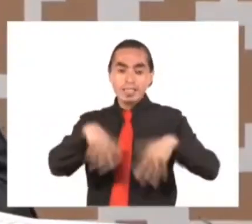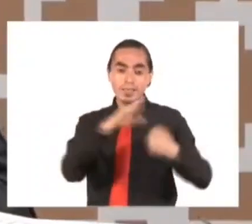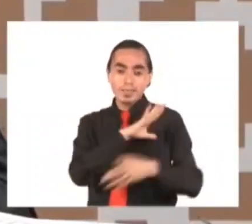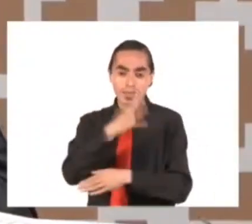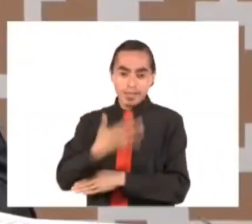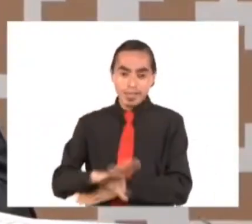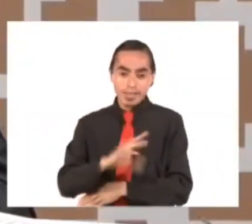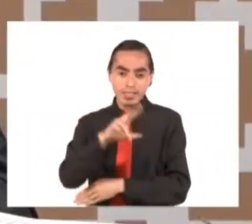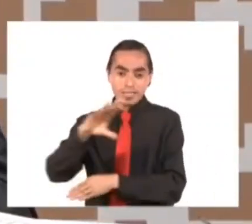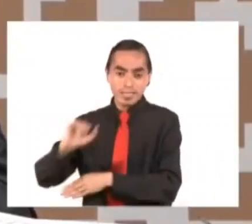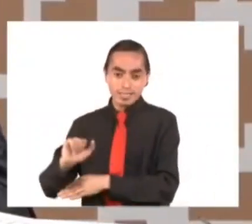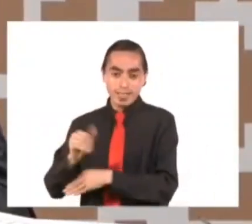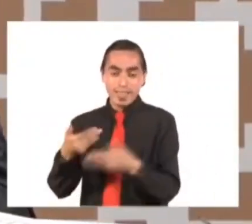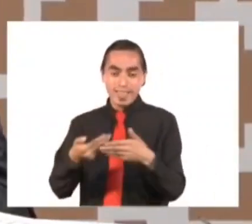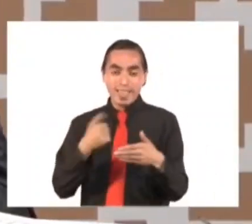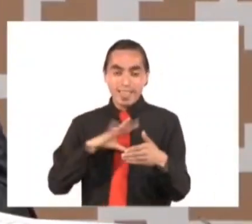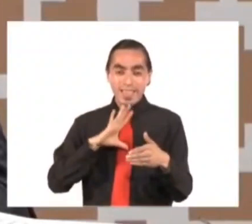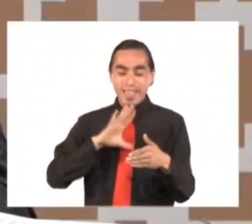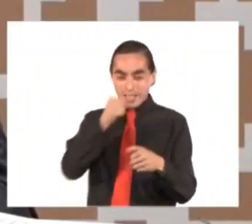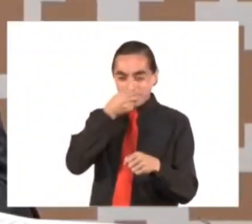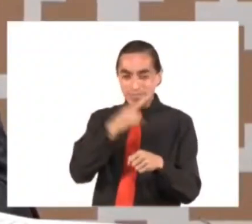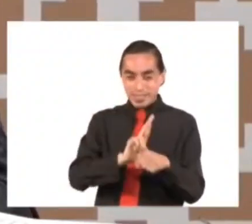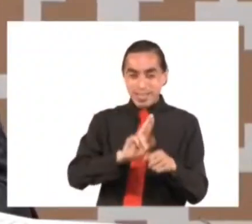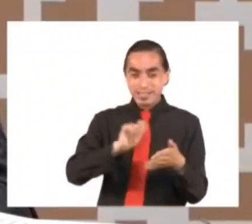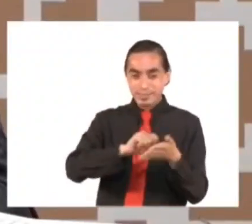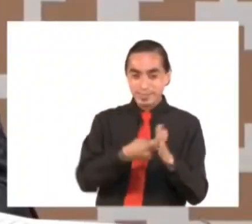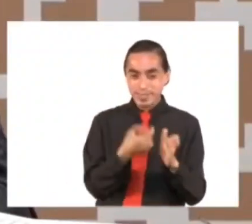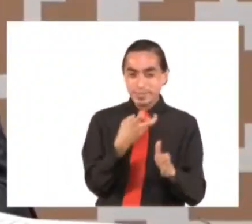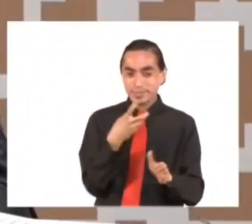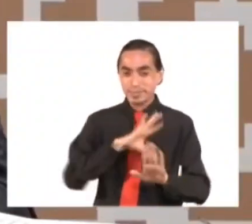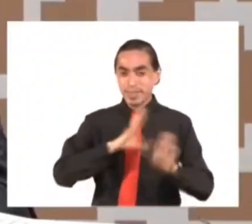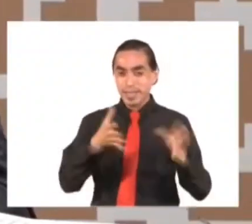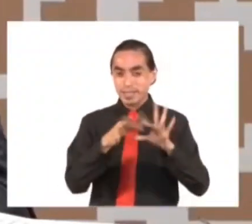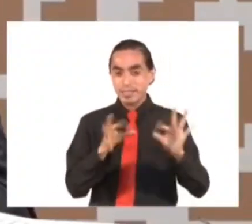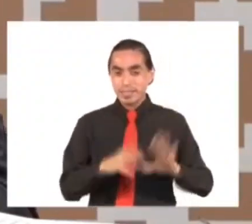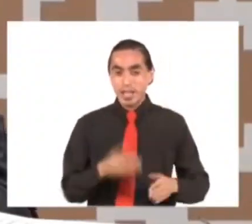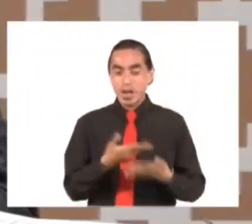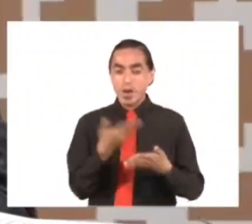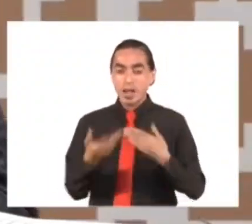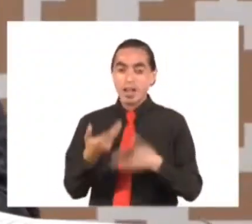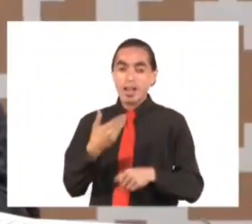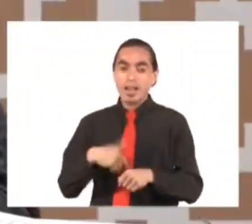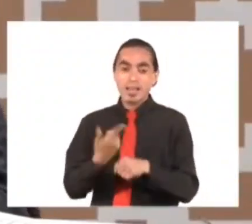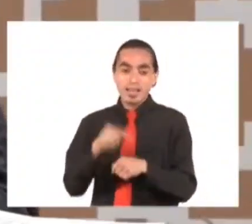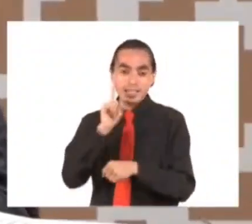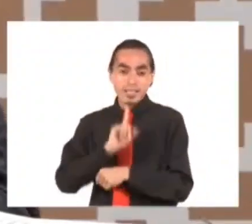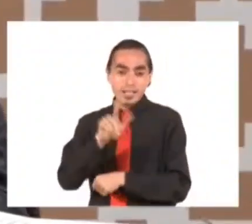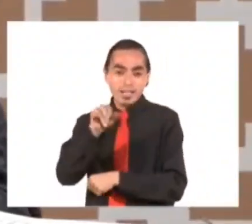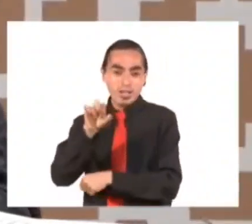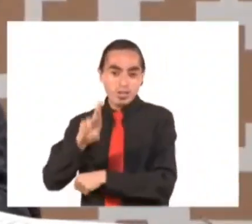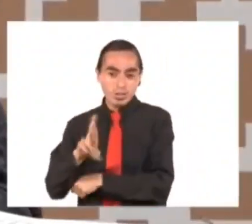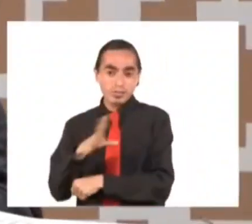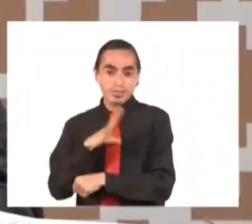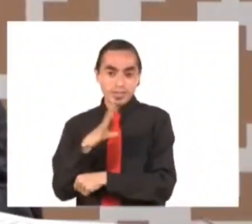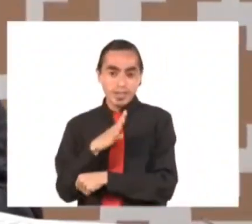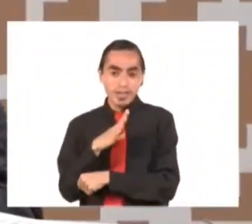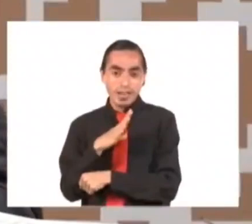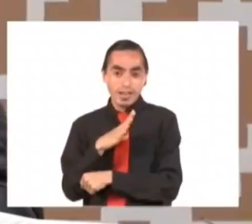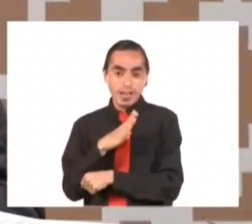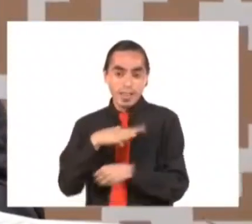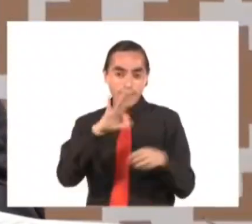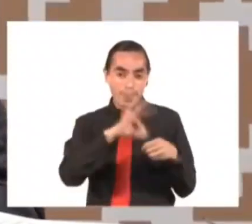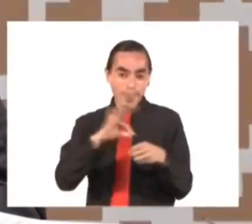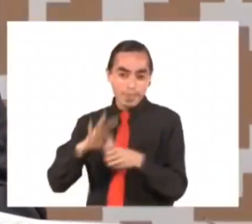en los términos expuestos por la Secretaría Técnica, por lo que solicito a la licenciada Leonor Gómez Otegui recoger la votación